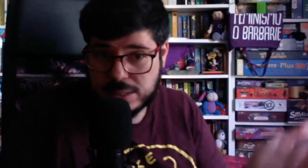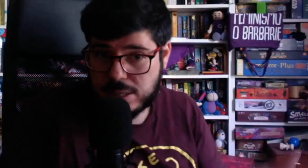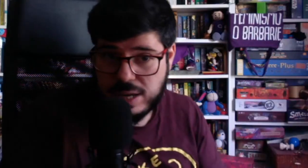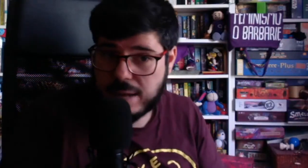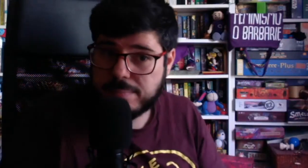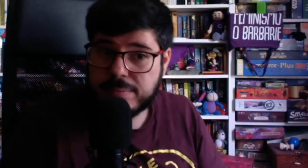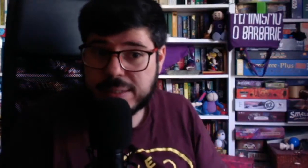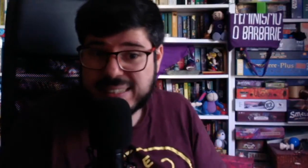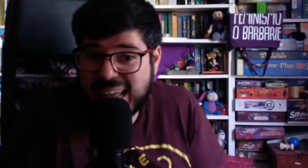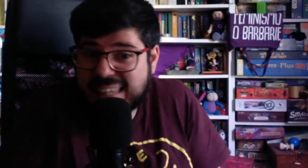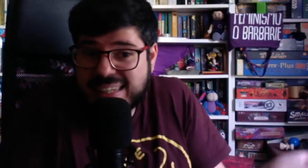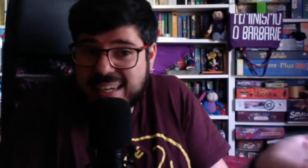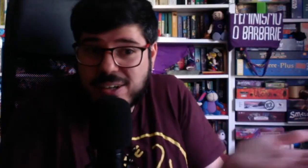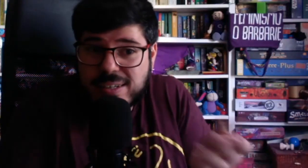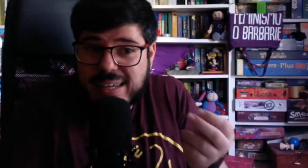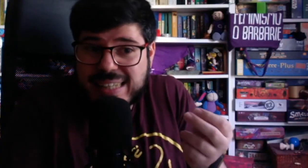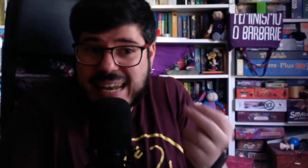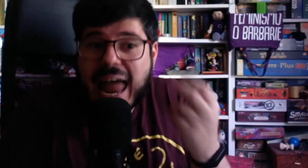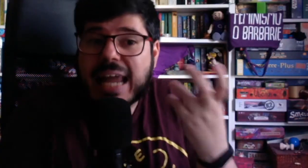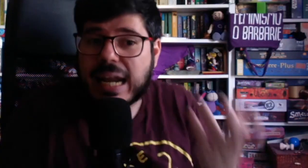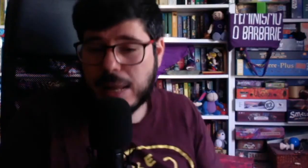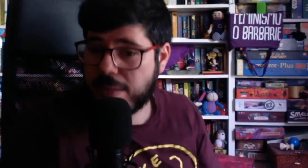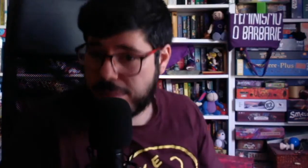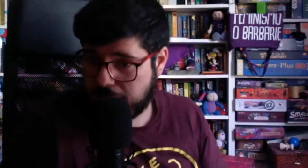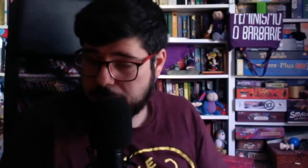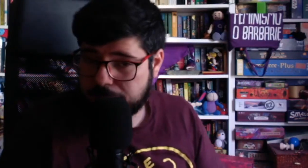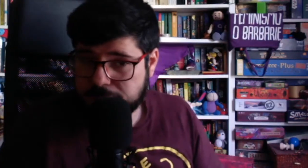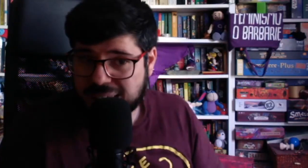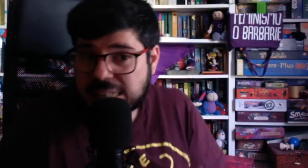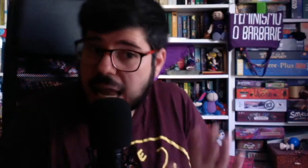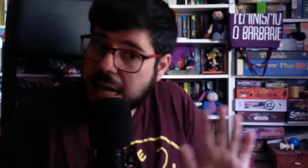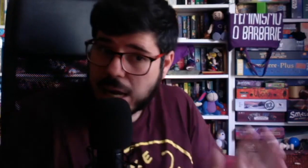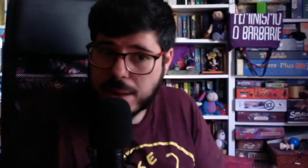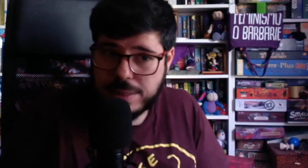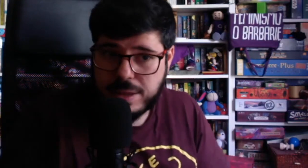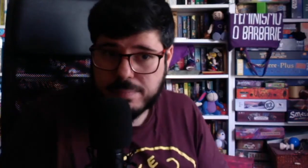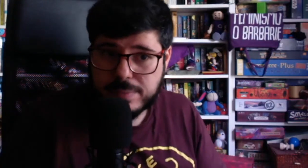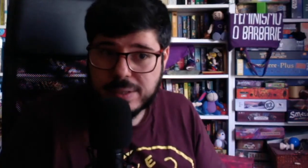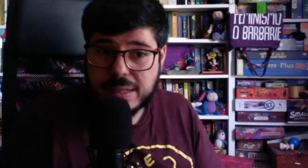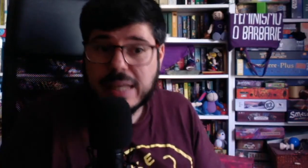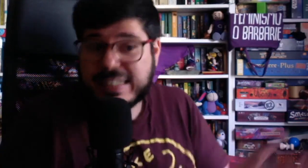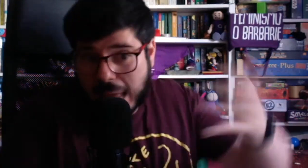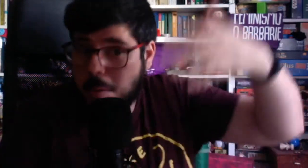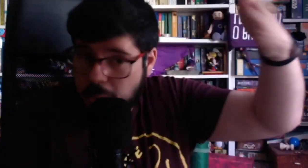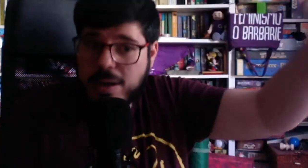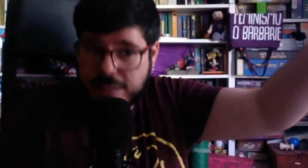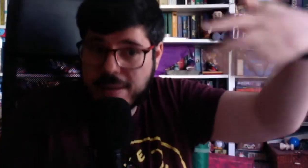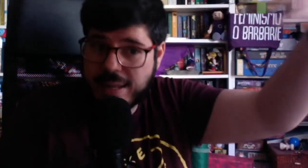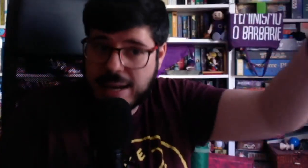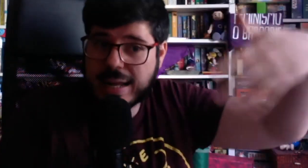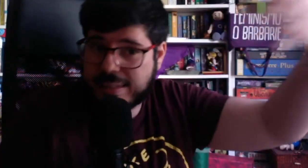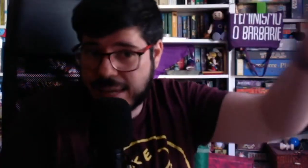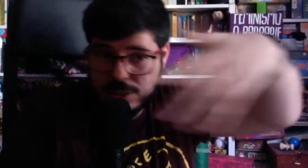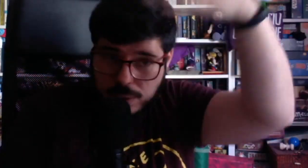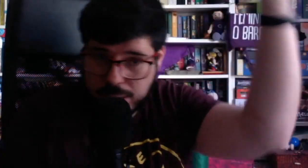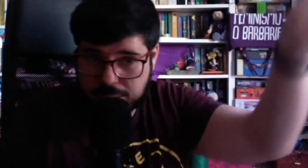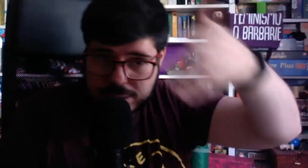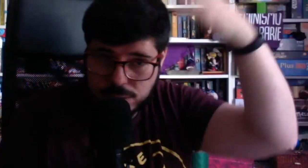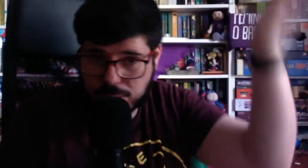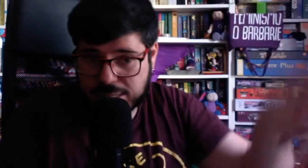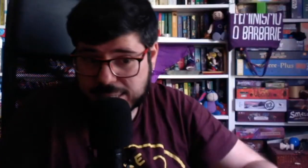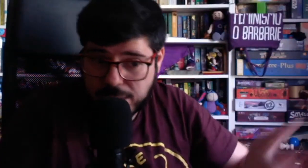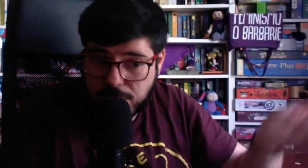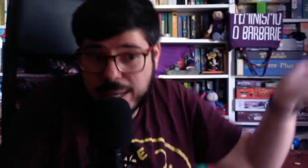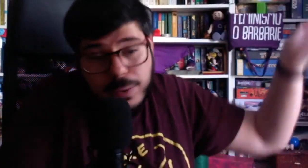hay más preguntas señoría esa gente no es la irrelevancia es la irrelevancia salvo por el tema de la cantidad de